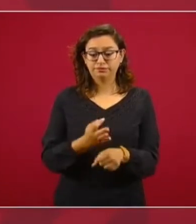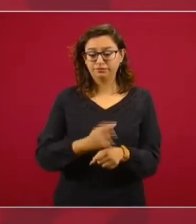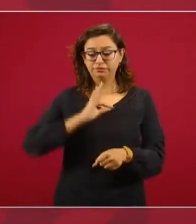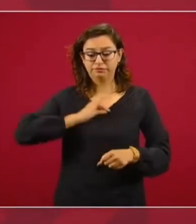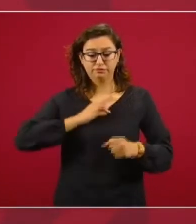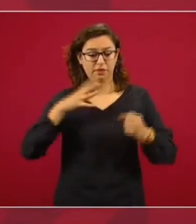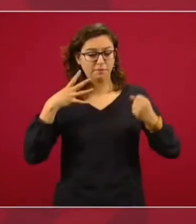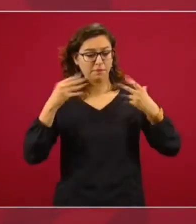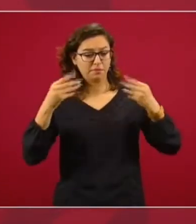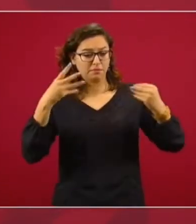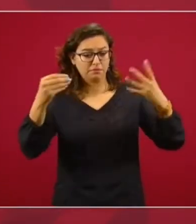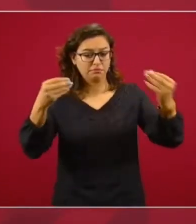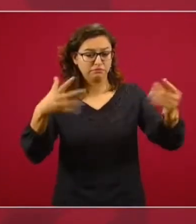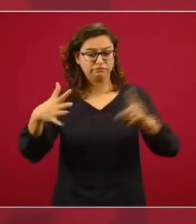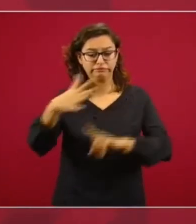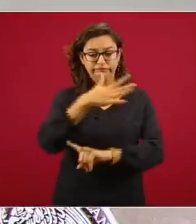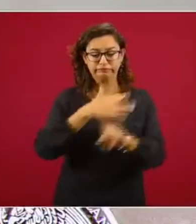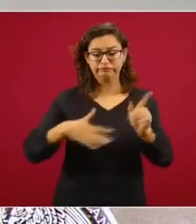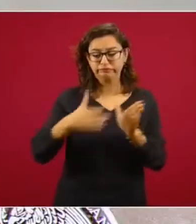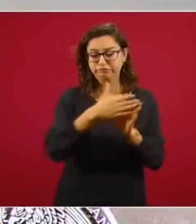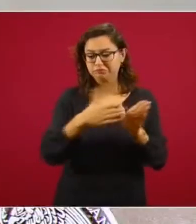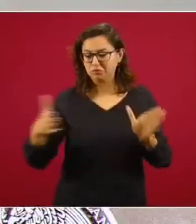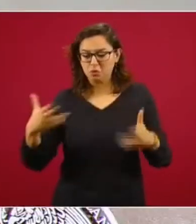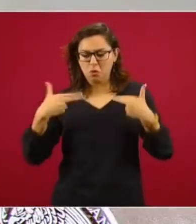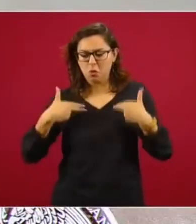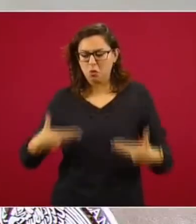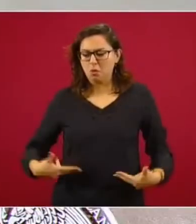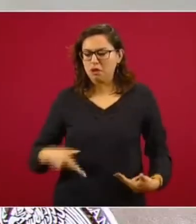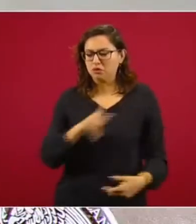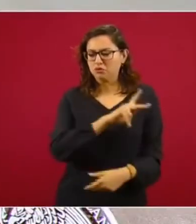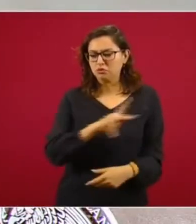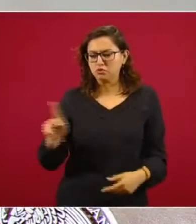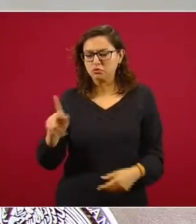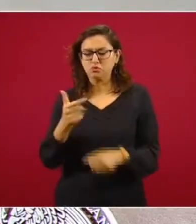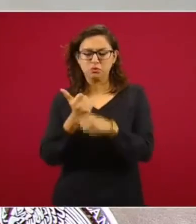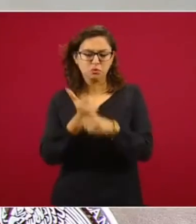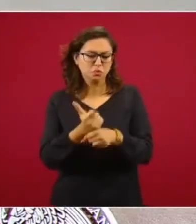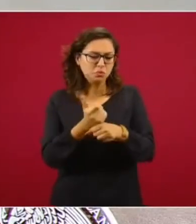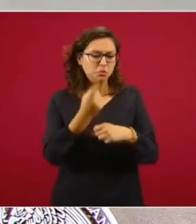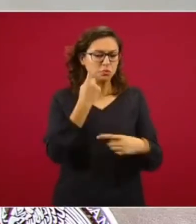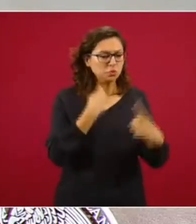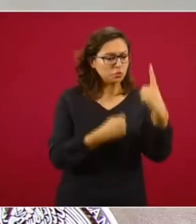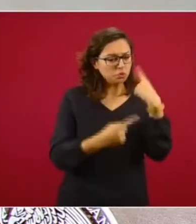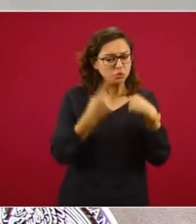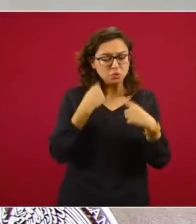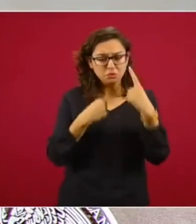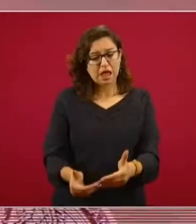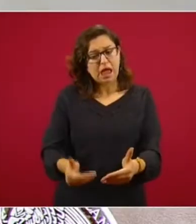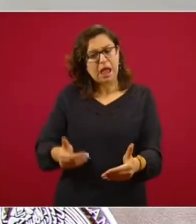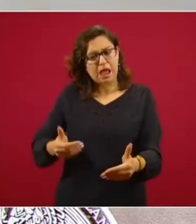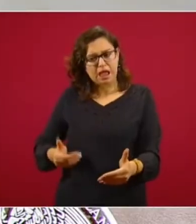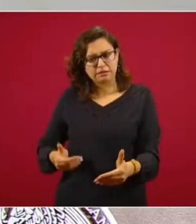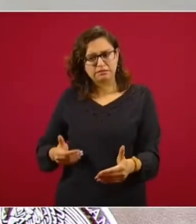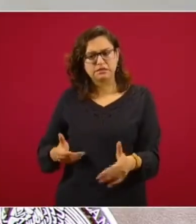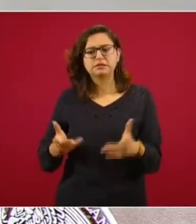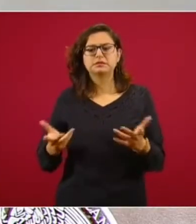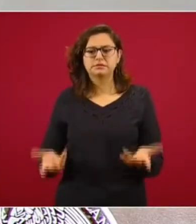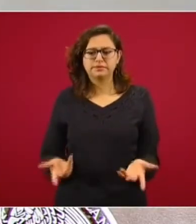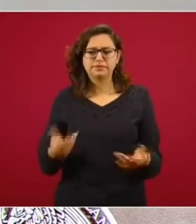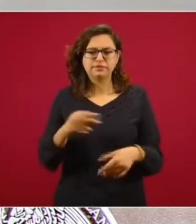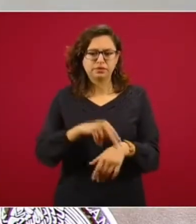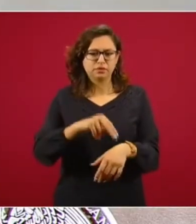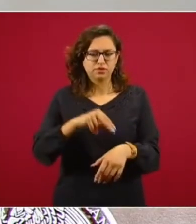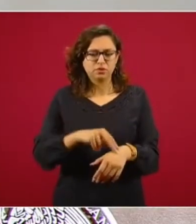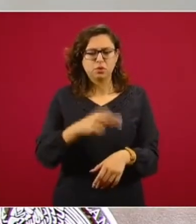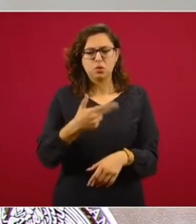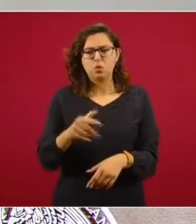sufrimos, lloramos, aprendimos, pero también actuamos. La presentación del doctor